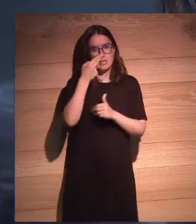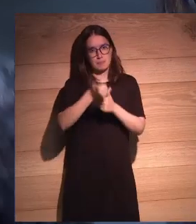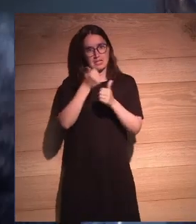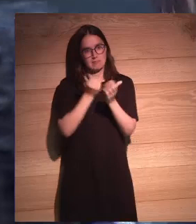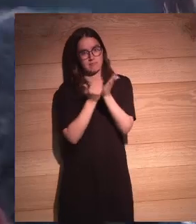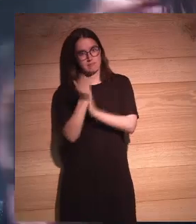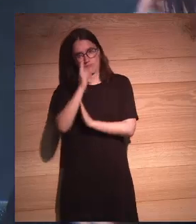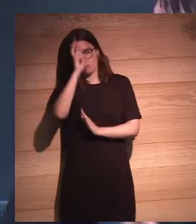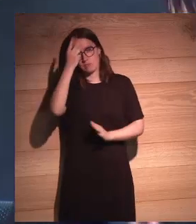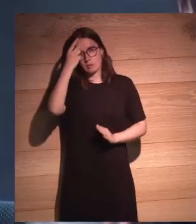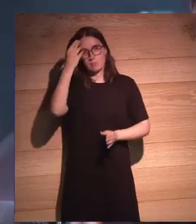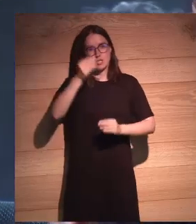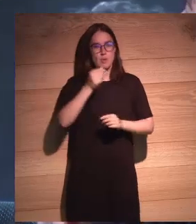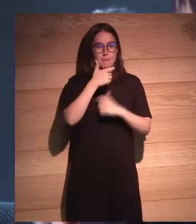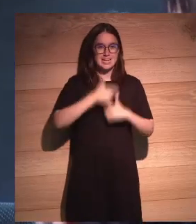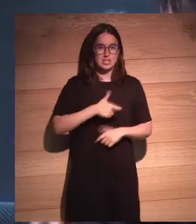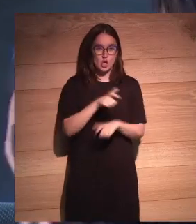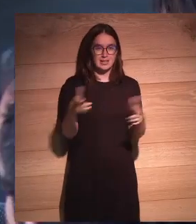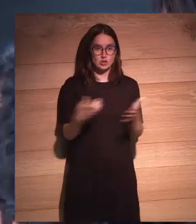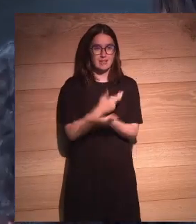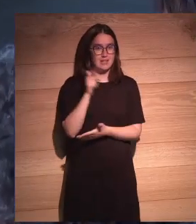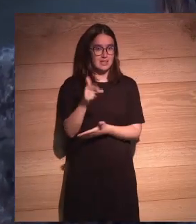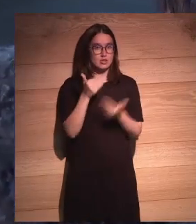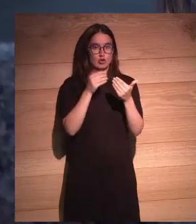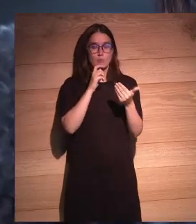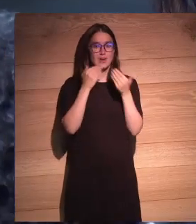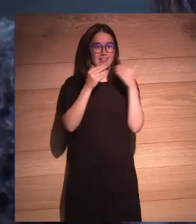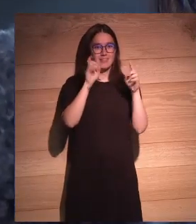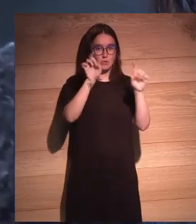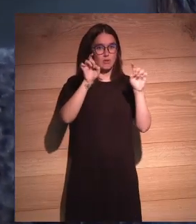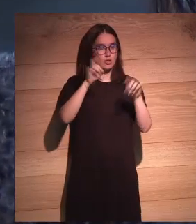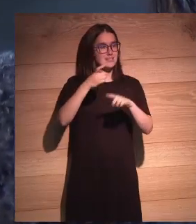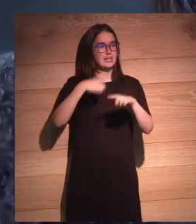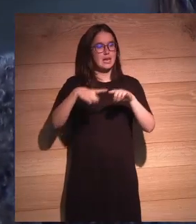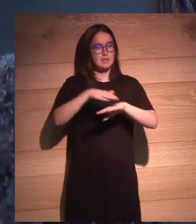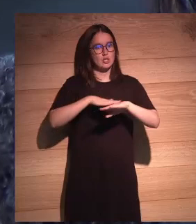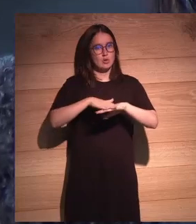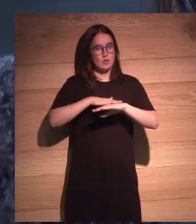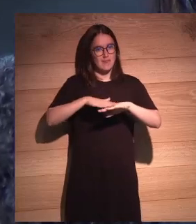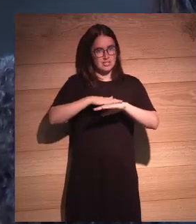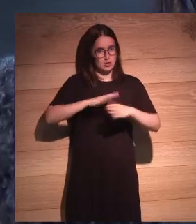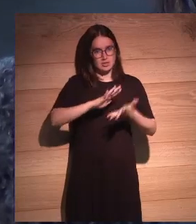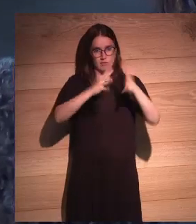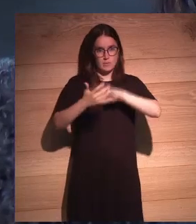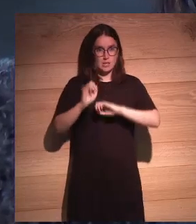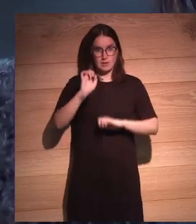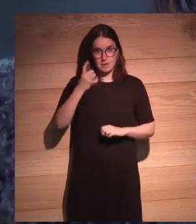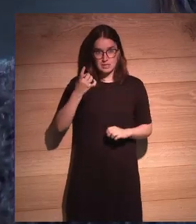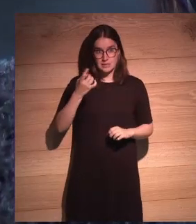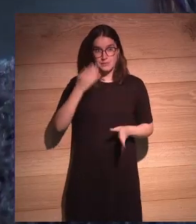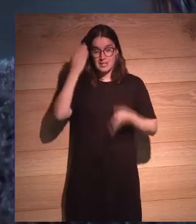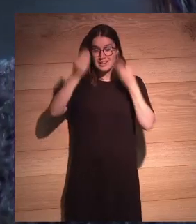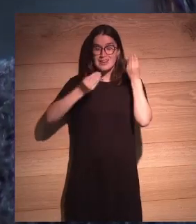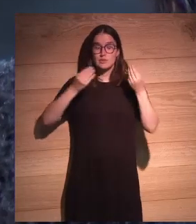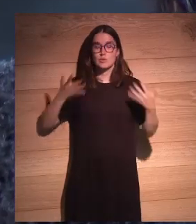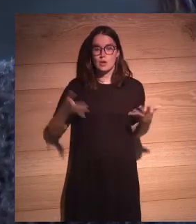Y creo que tenemos que dar a todo el mundo el derecho a hacerlo a través de la educación, que es el elemento fundamental y más transformador. De tal manera que la reflexión